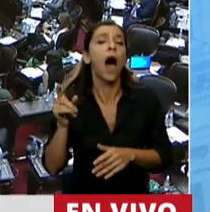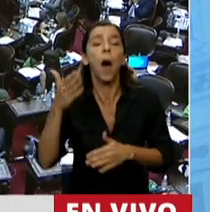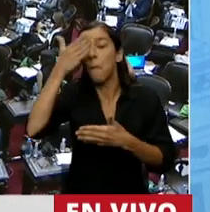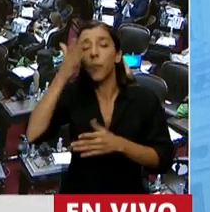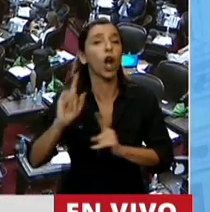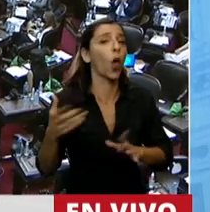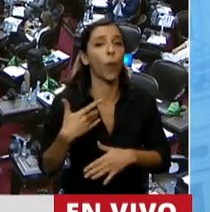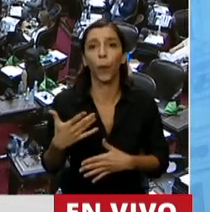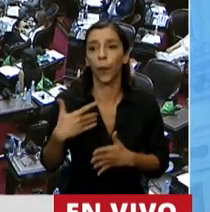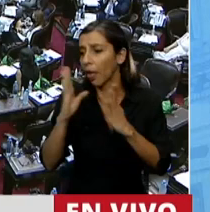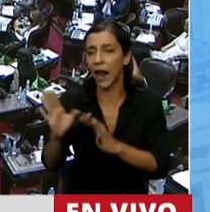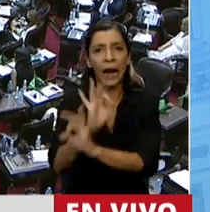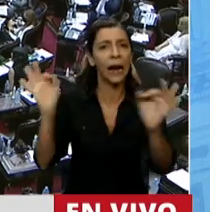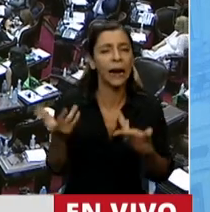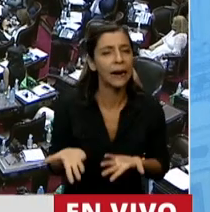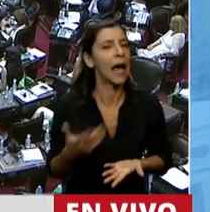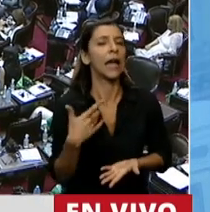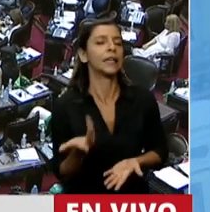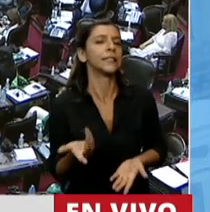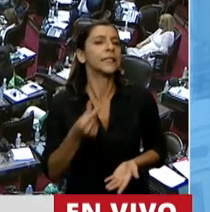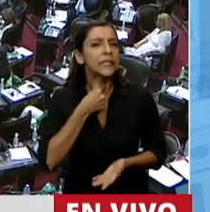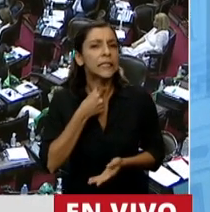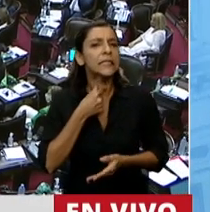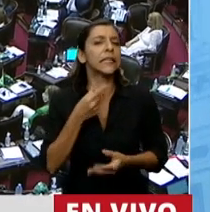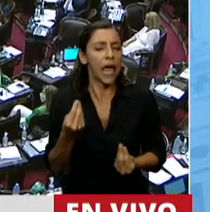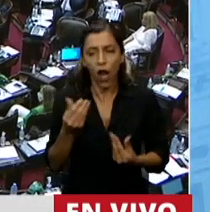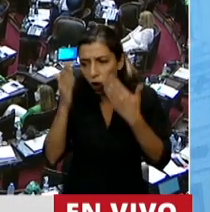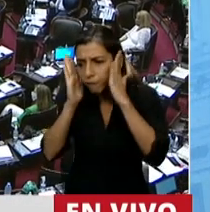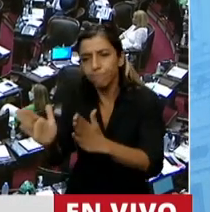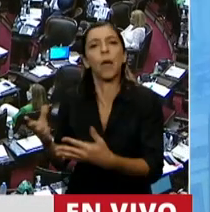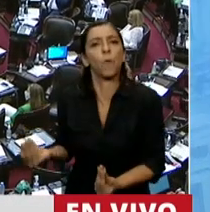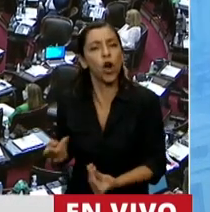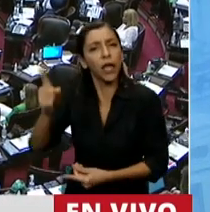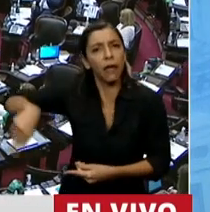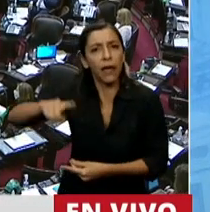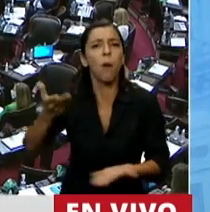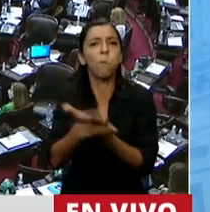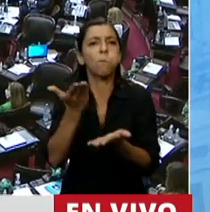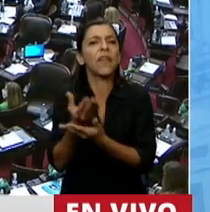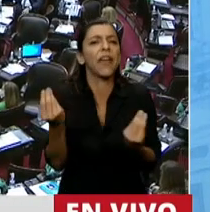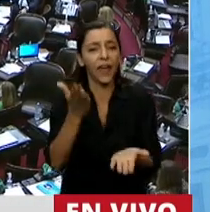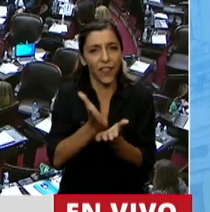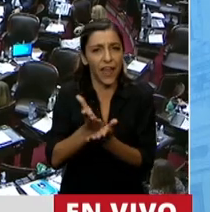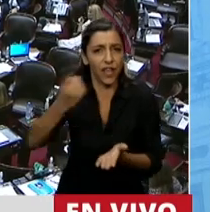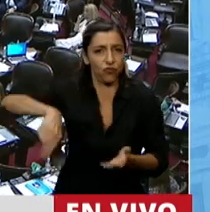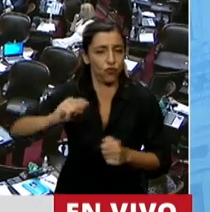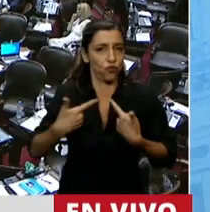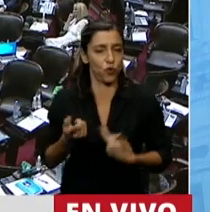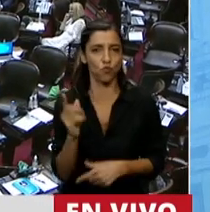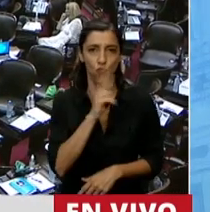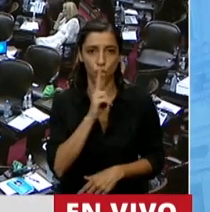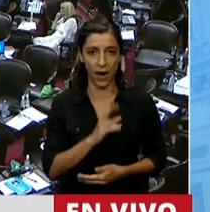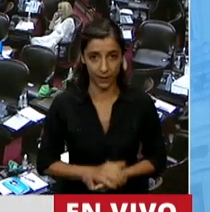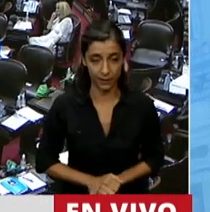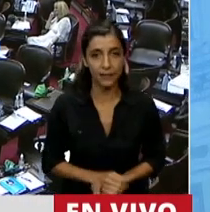que no podamos receptar esa demanda, que además es una demanda por más derechos, ¿no? Los derechos de nosotras las mujeres, el